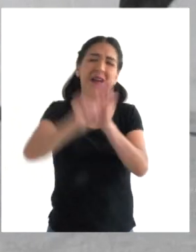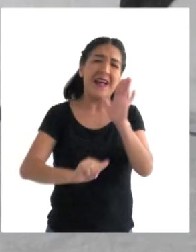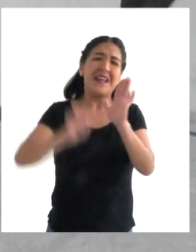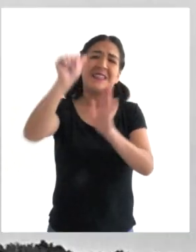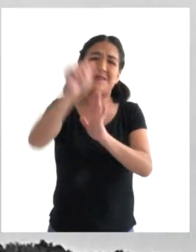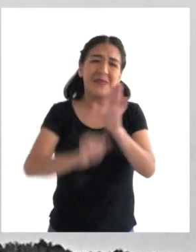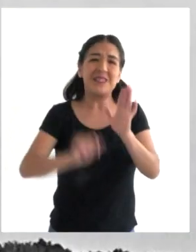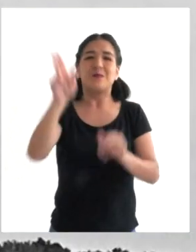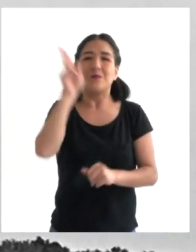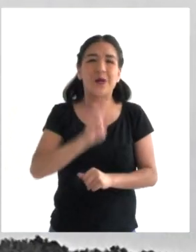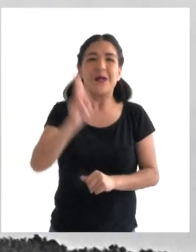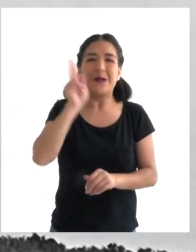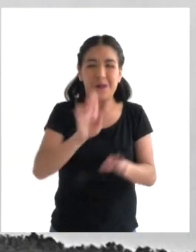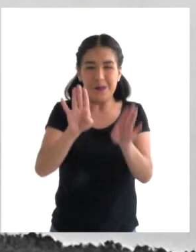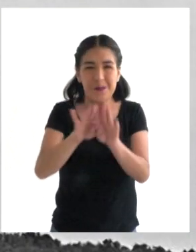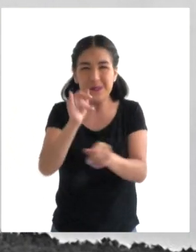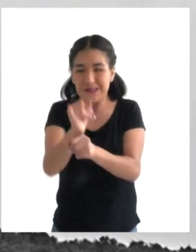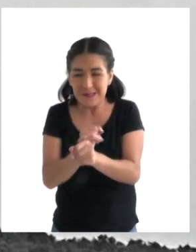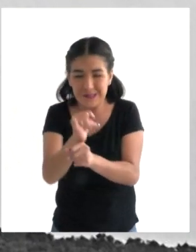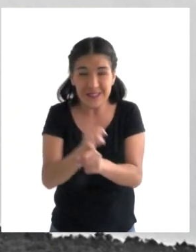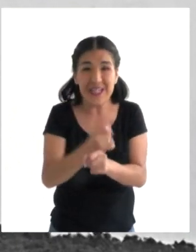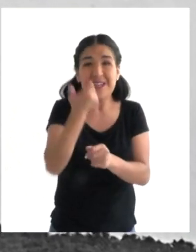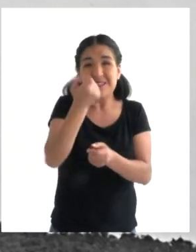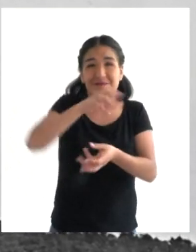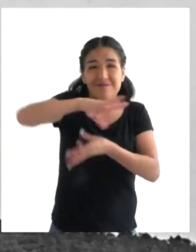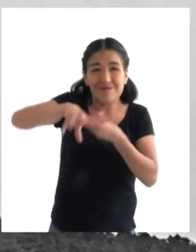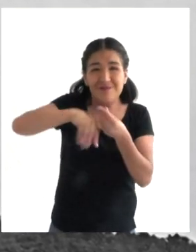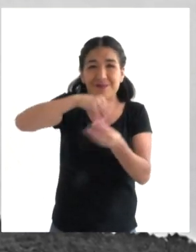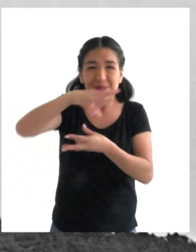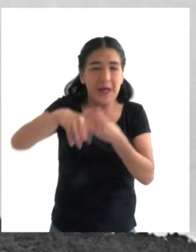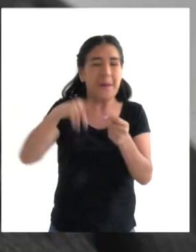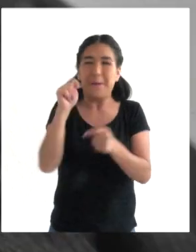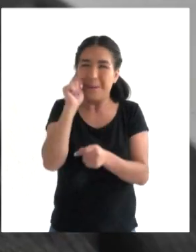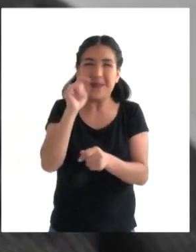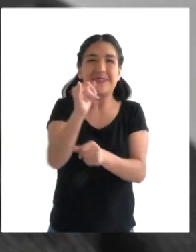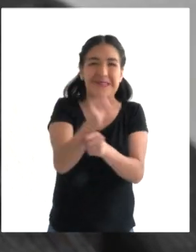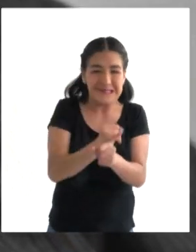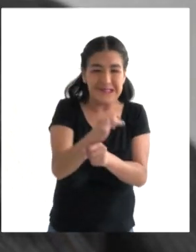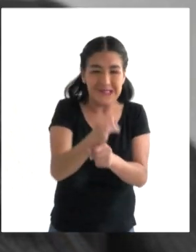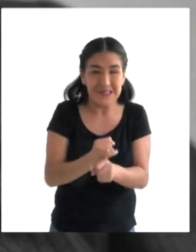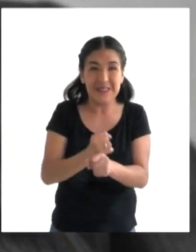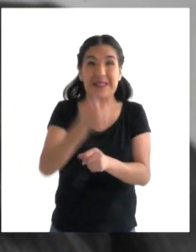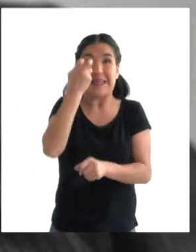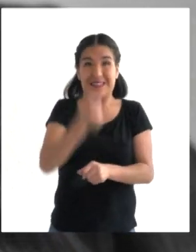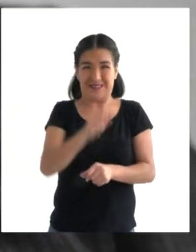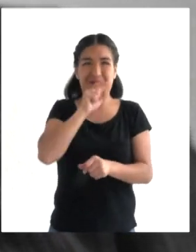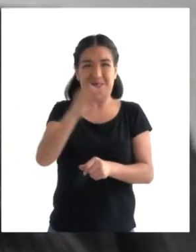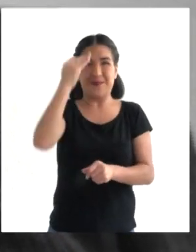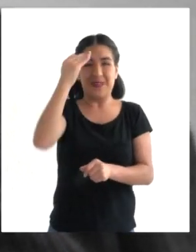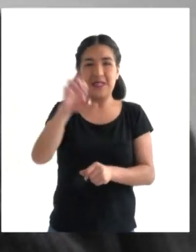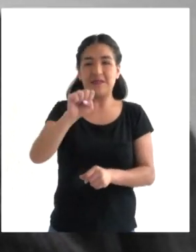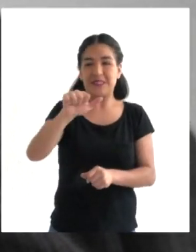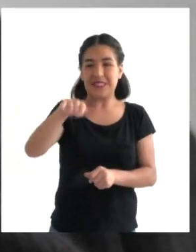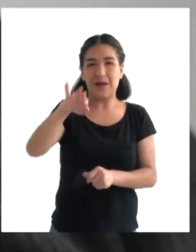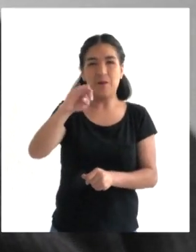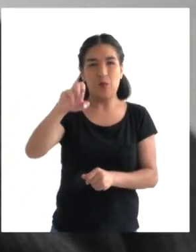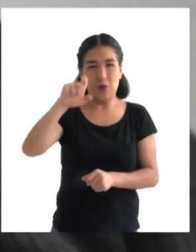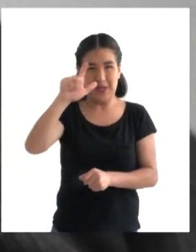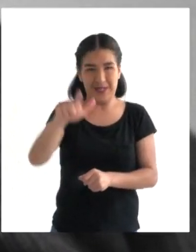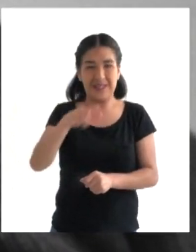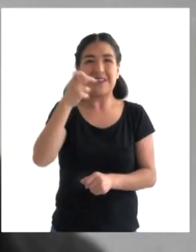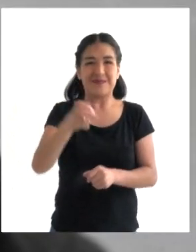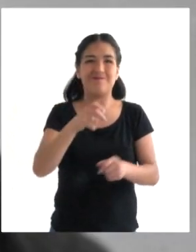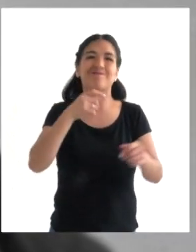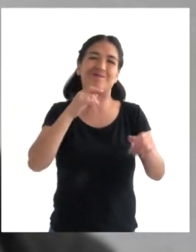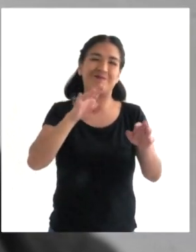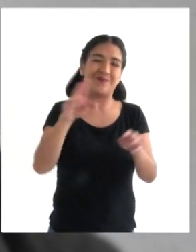realizando pruebas, sustituyendo el poco dinero que tenían con determinación. Justo por esas fechas, Samuel Pierpont Langley, su